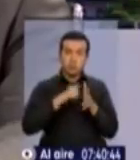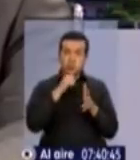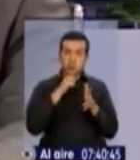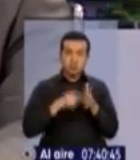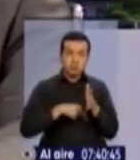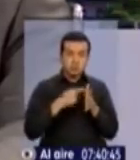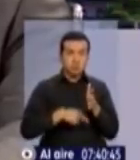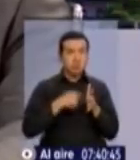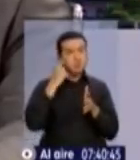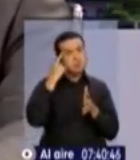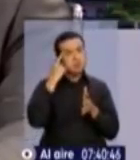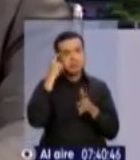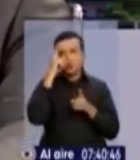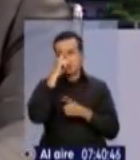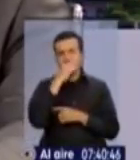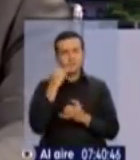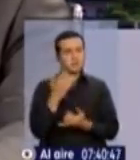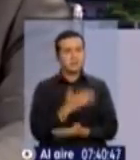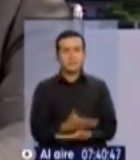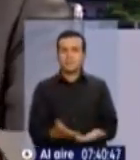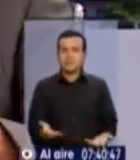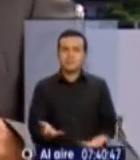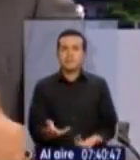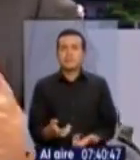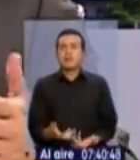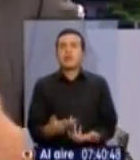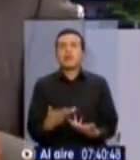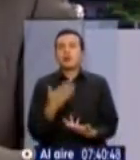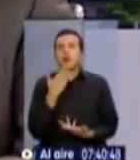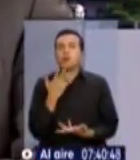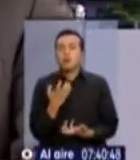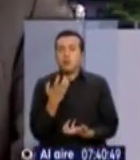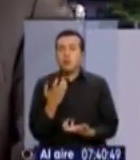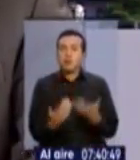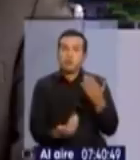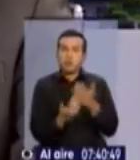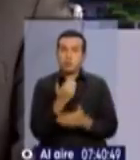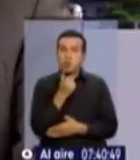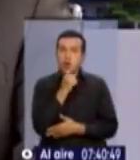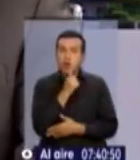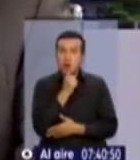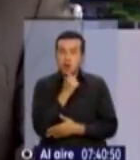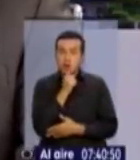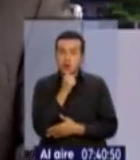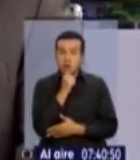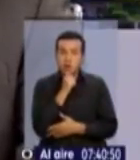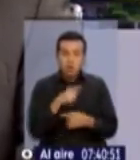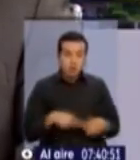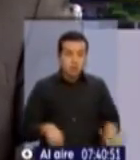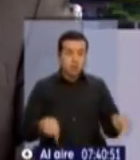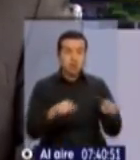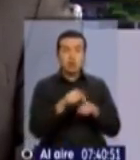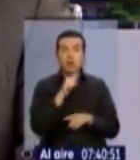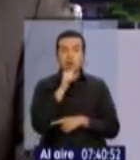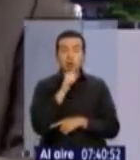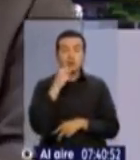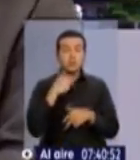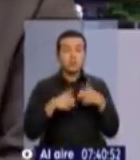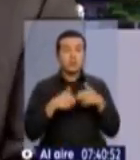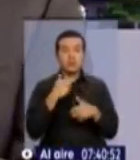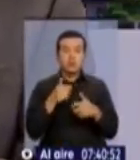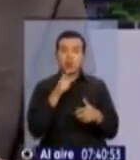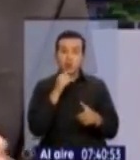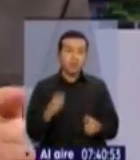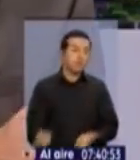complicado carlos que cuando uno quiere digamos refrescar el agua un cierto de la tina el problema que pueda tener es botar el agua con